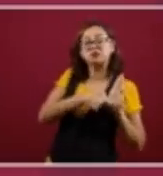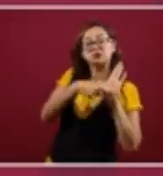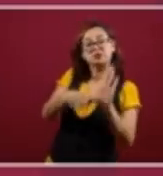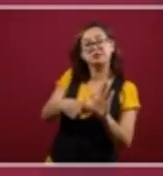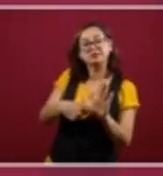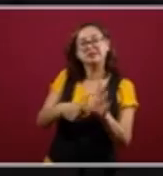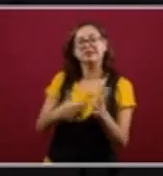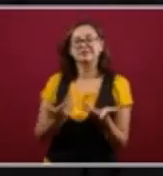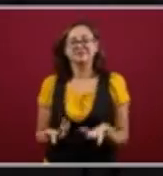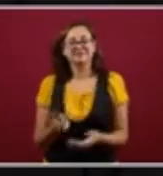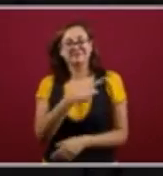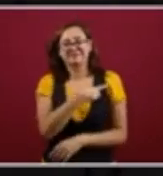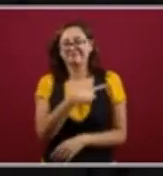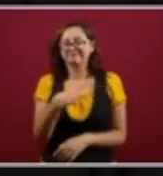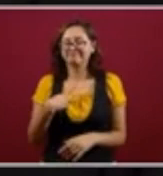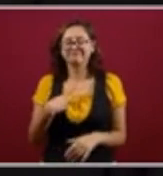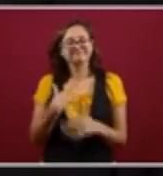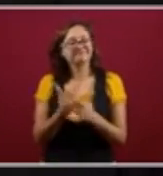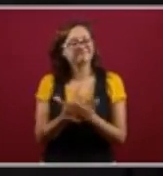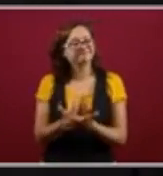Hay que esperar